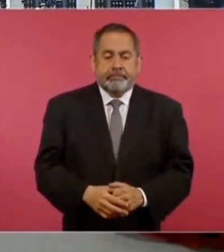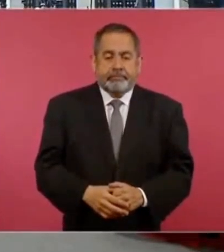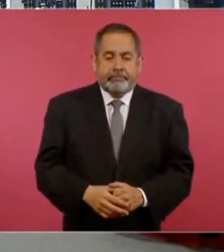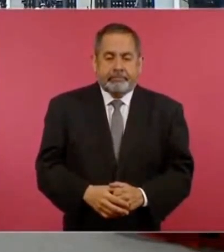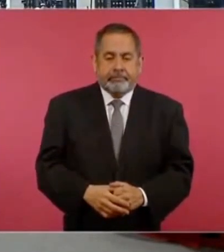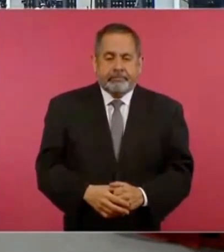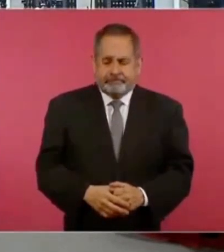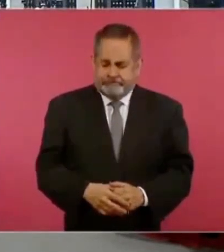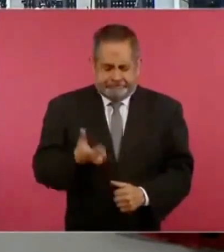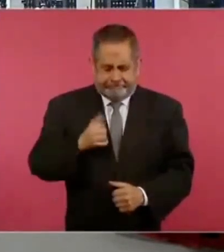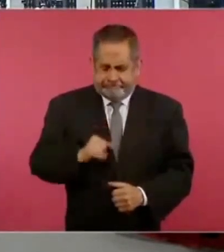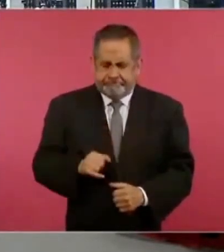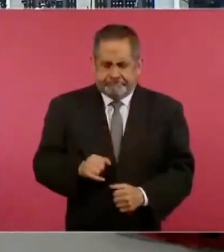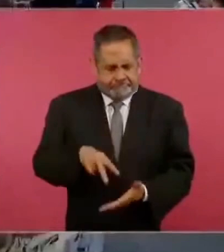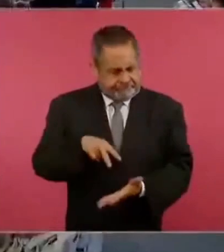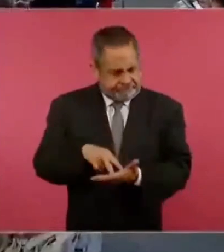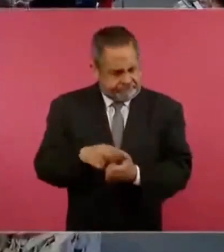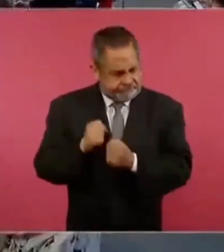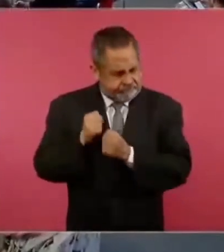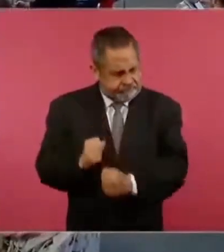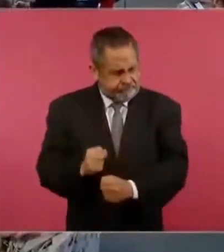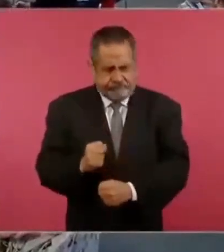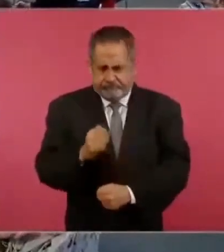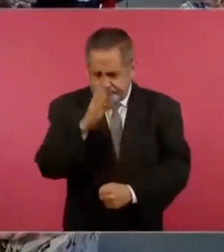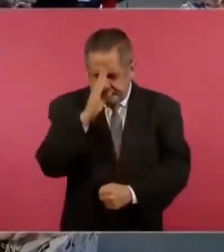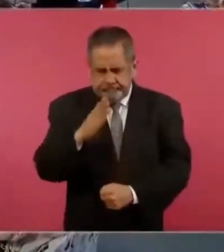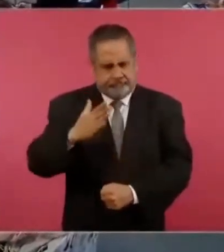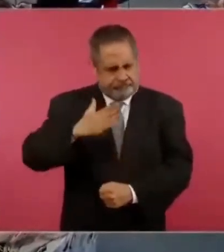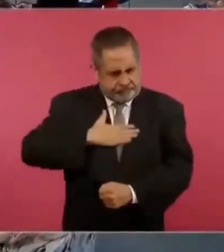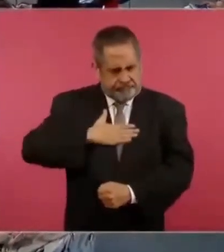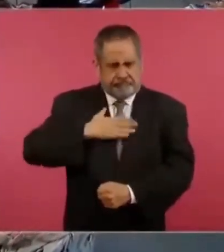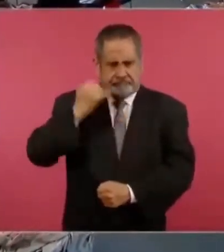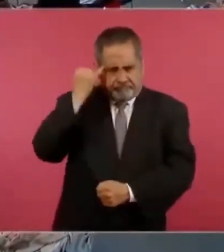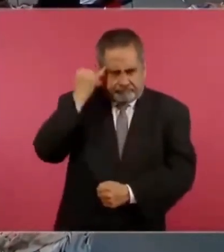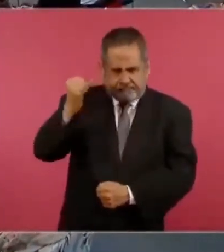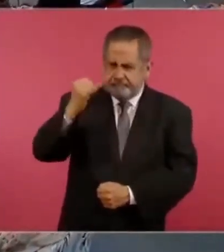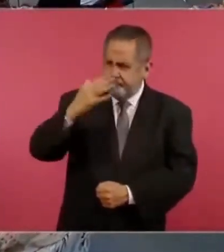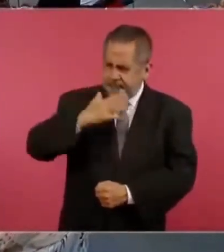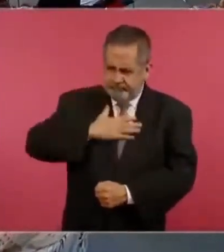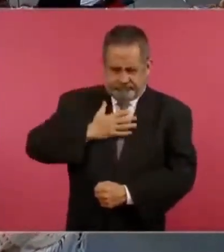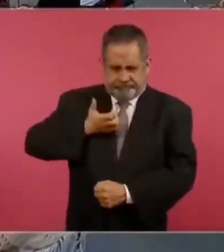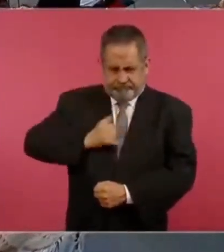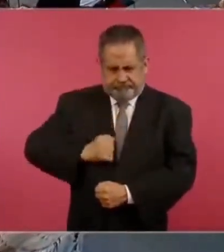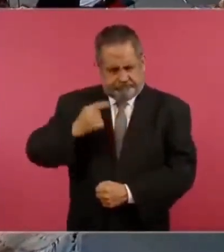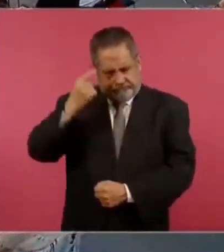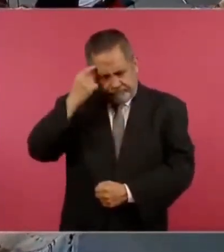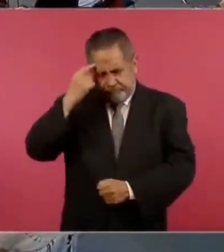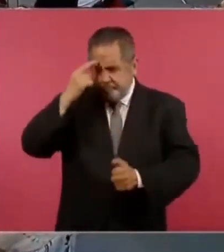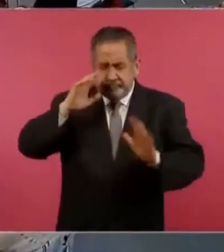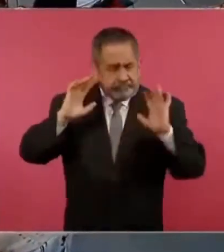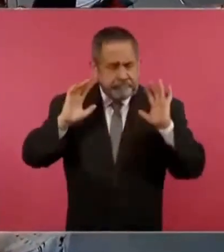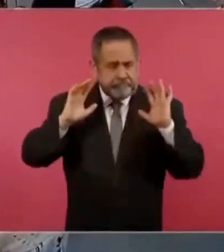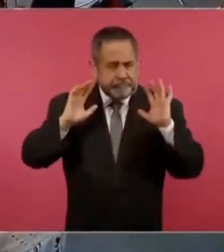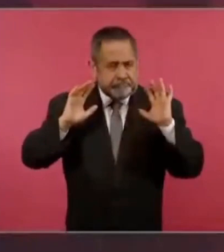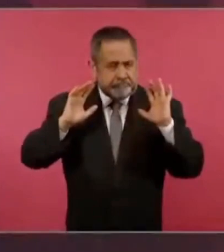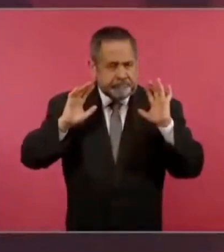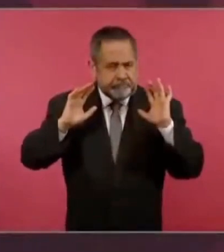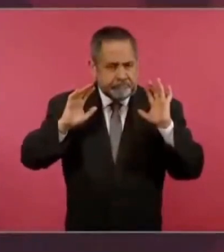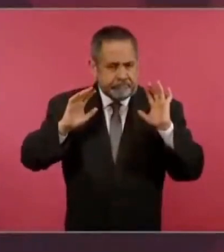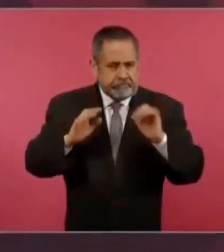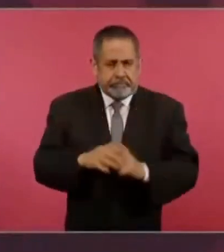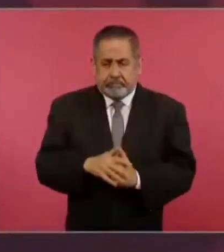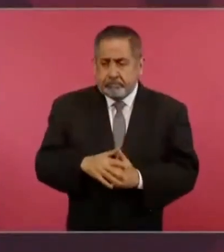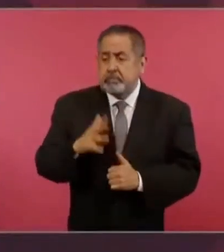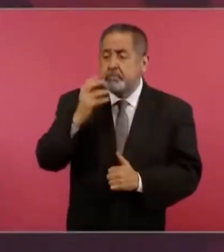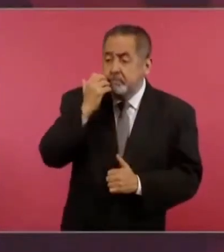Sino firme. Esto es lo que pienso y como dicen en mi pueblo, ¿vas a